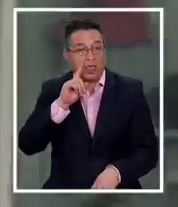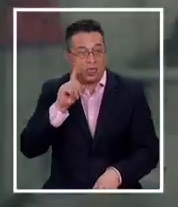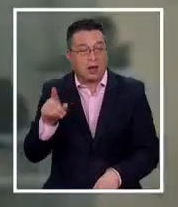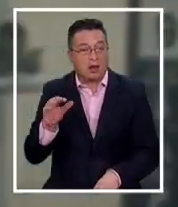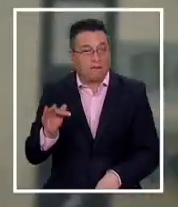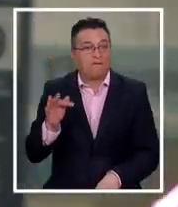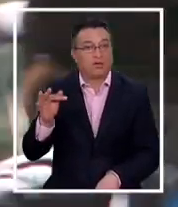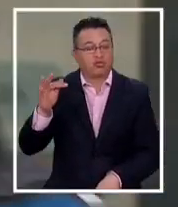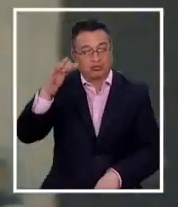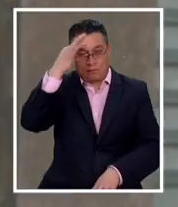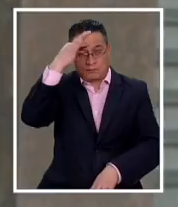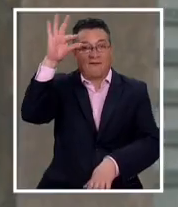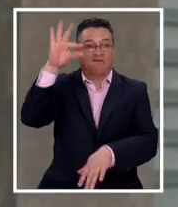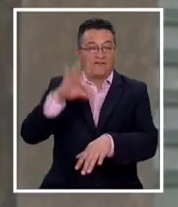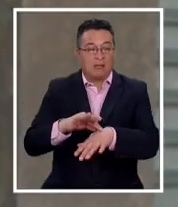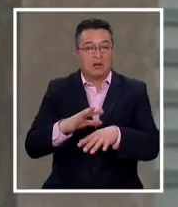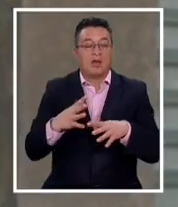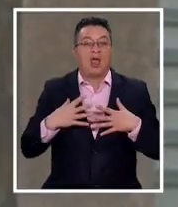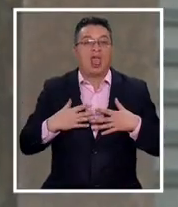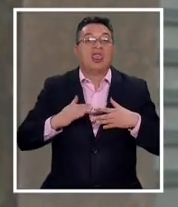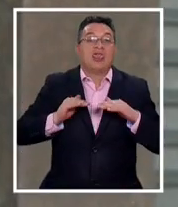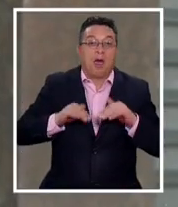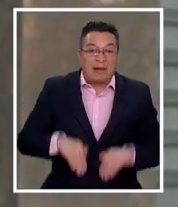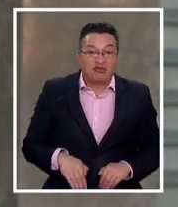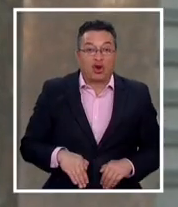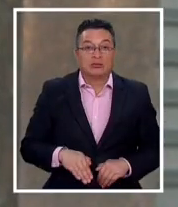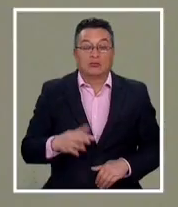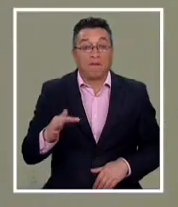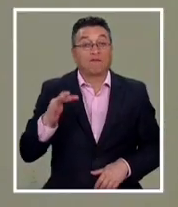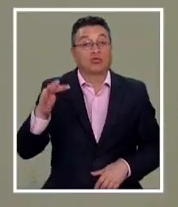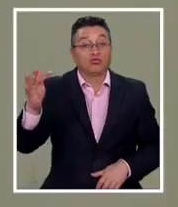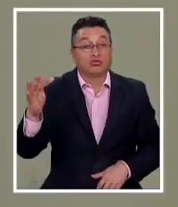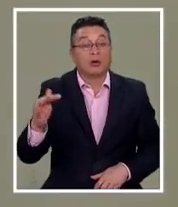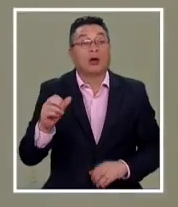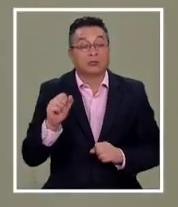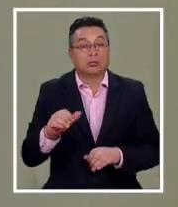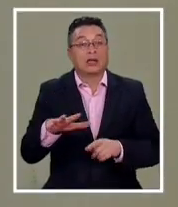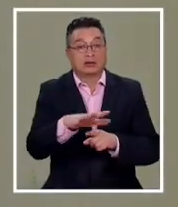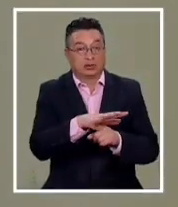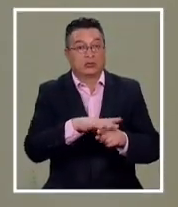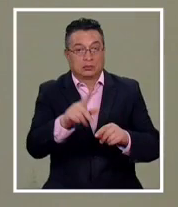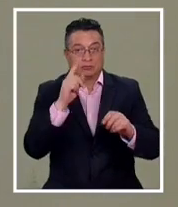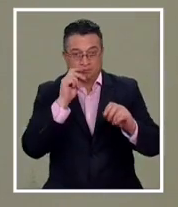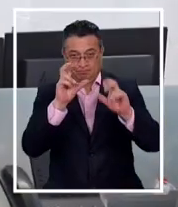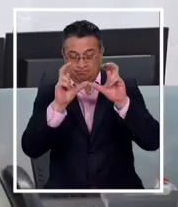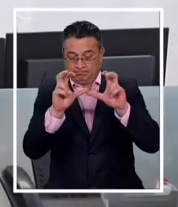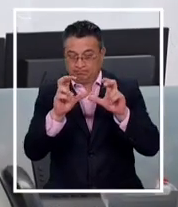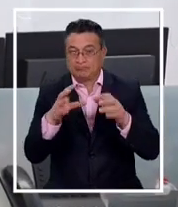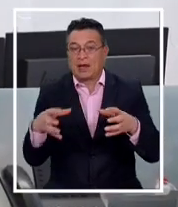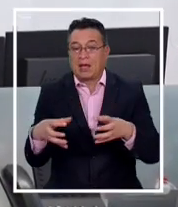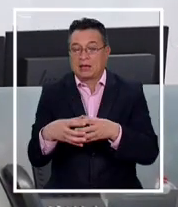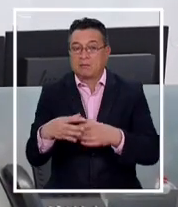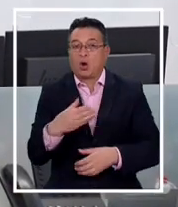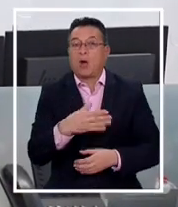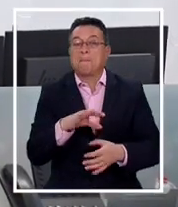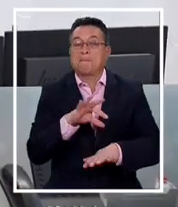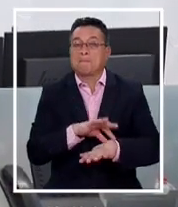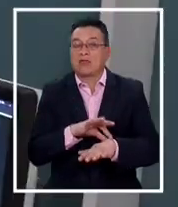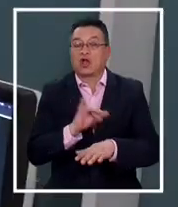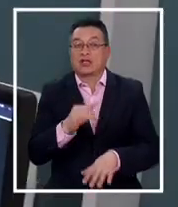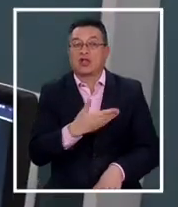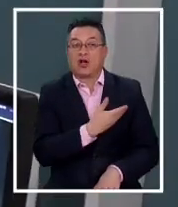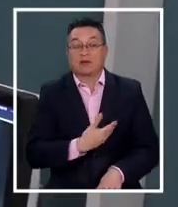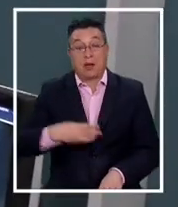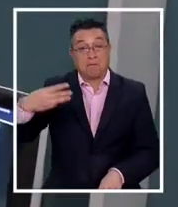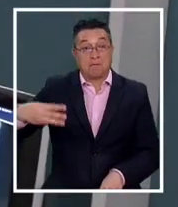de desarrollar enfermedades como depresión en el futuro. Una situación que ya tiene alerta a los equipos médicos y al gobierno. Este